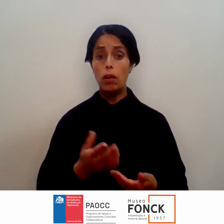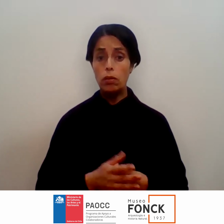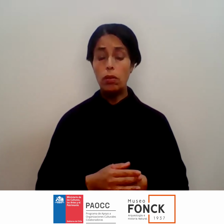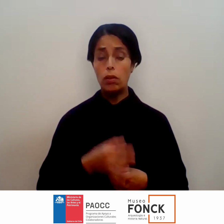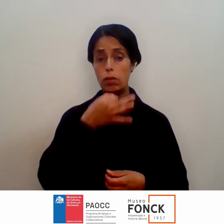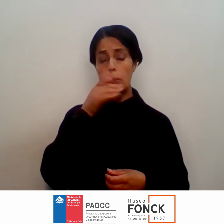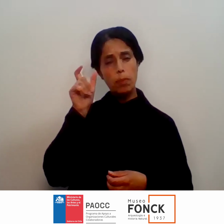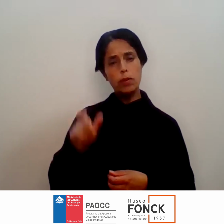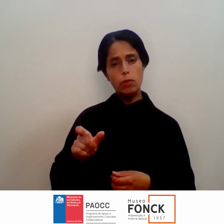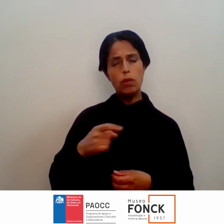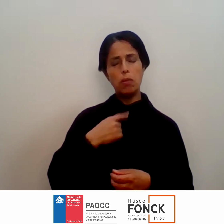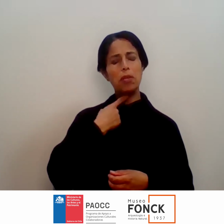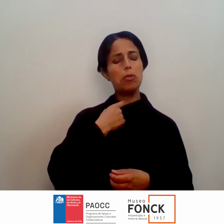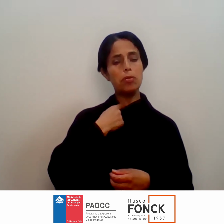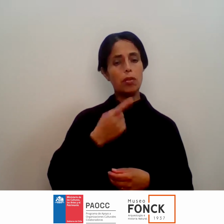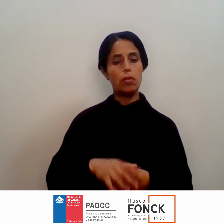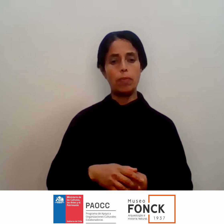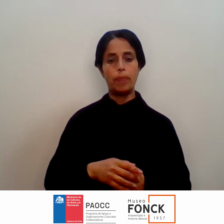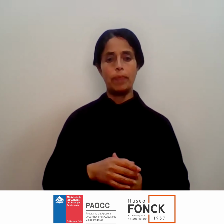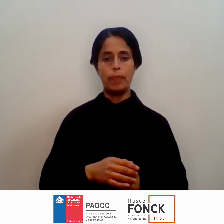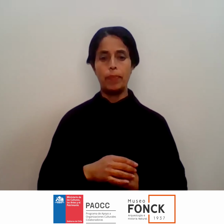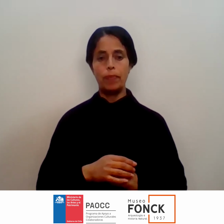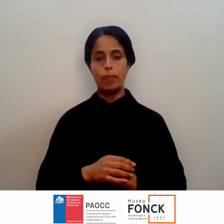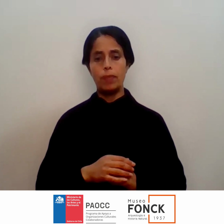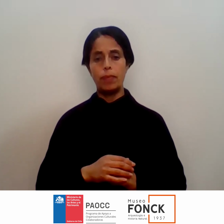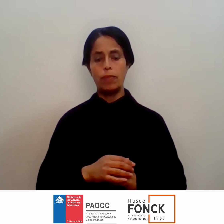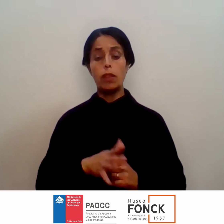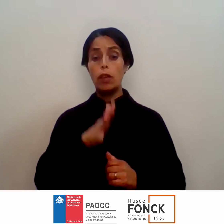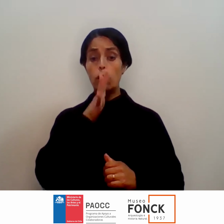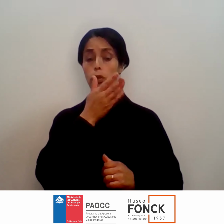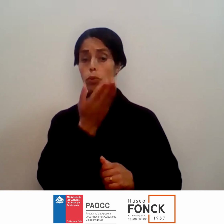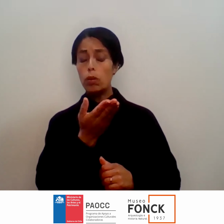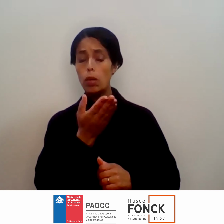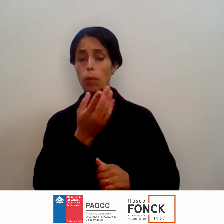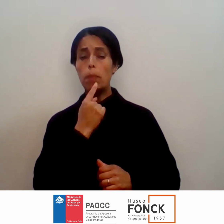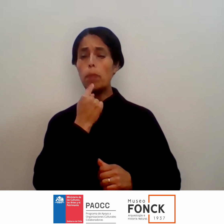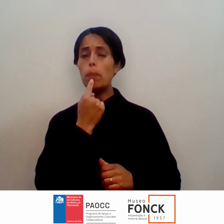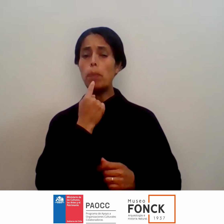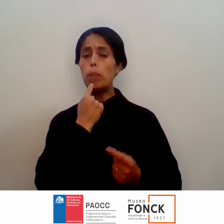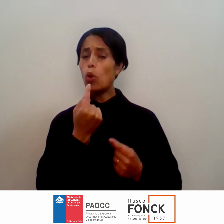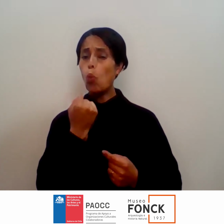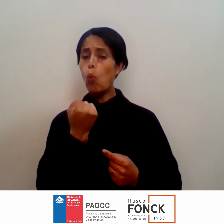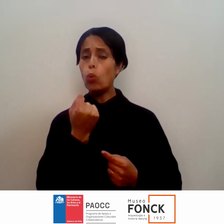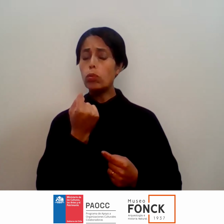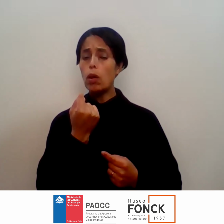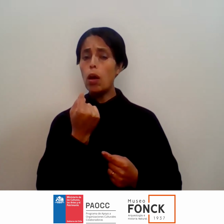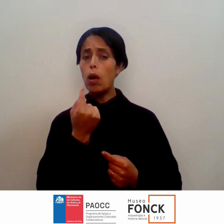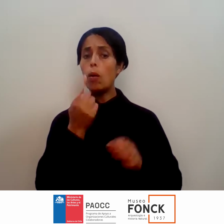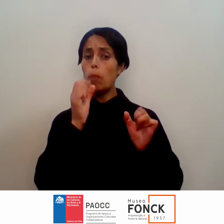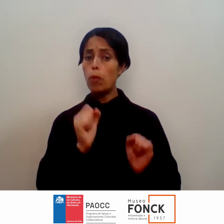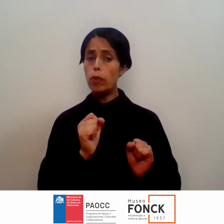una persona, a ver si tendrá alguna consulta. Sí, podemos profundizar